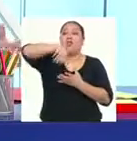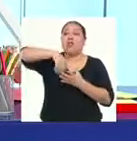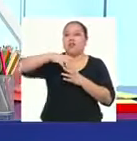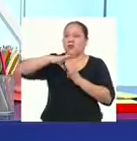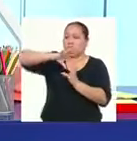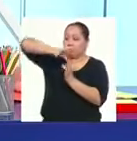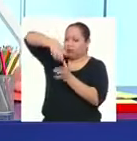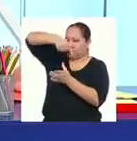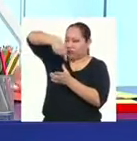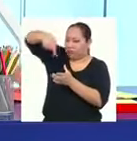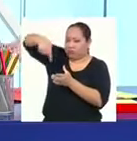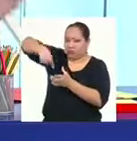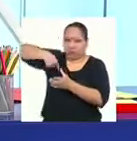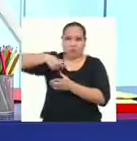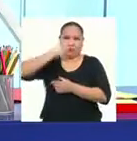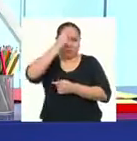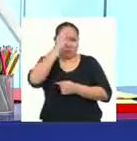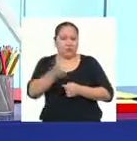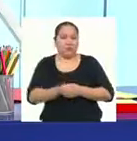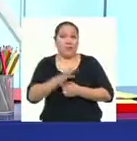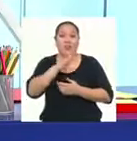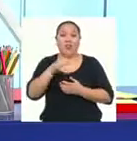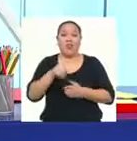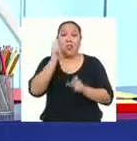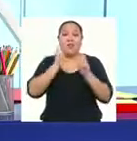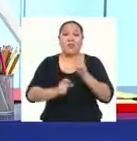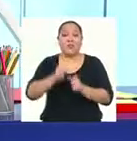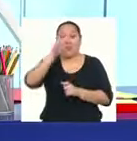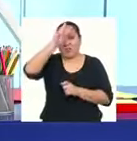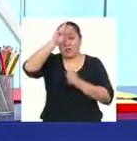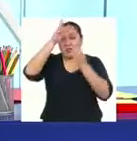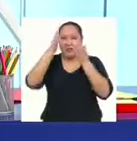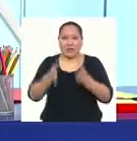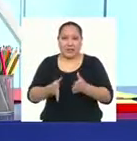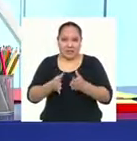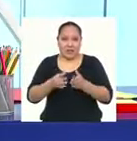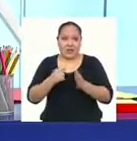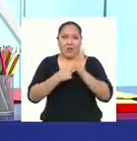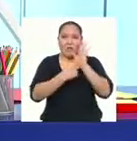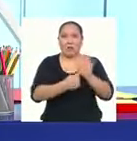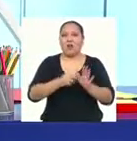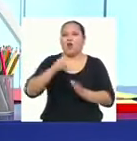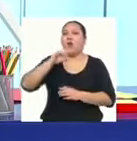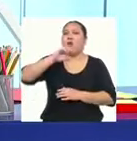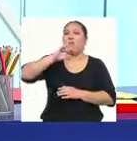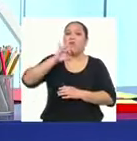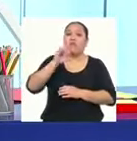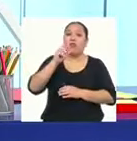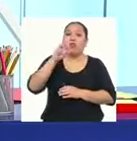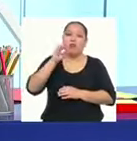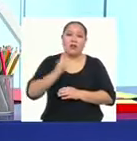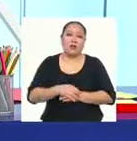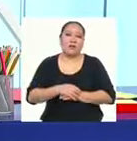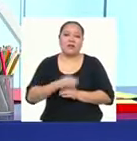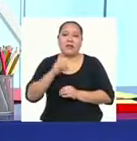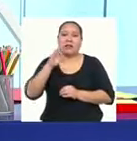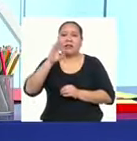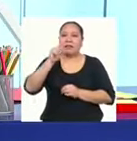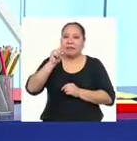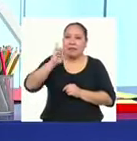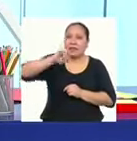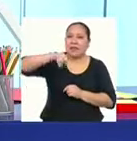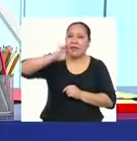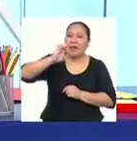Todos los peruanos exitosos que hemos presentado aquí. Juan Diego Flores, Gladys Tejeda, Mario Vargas